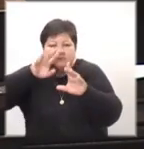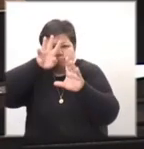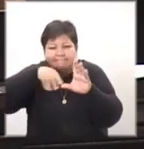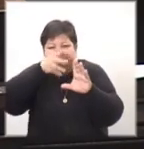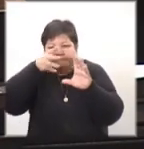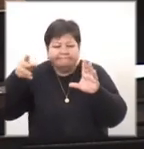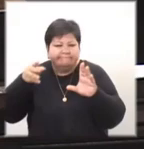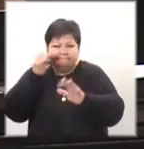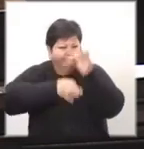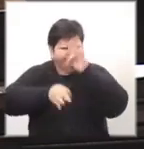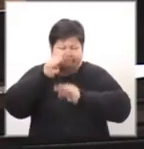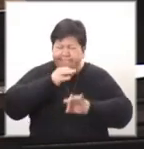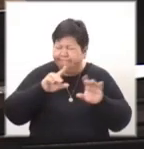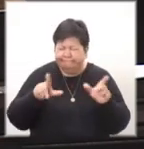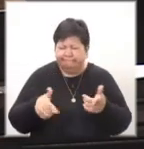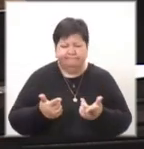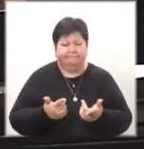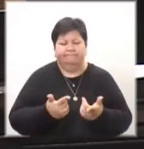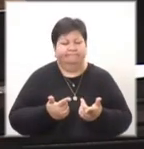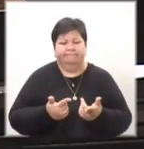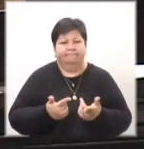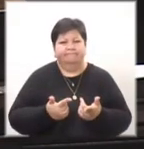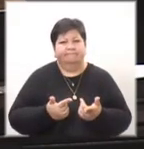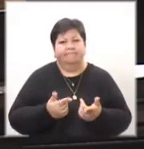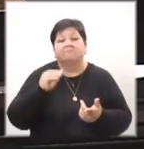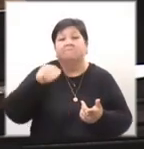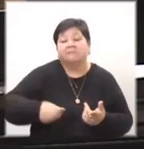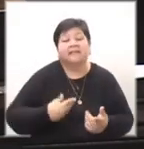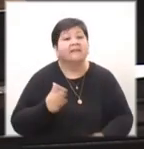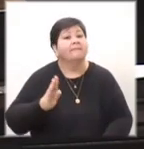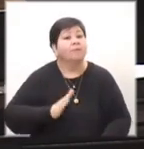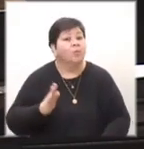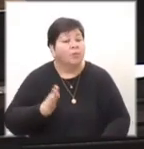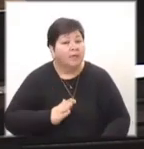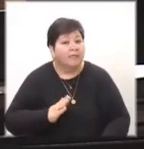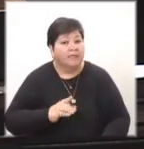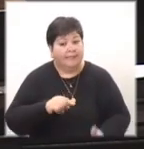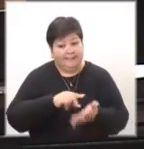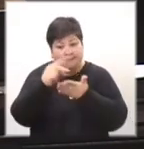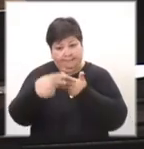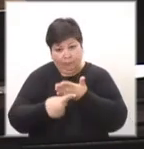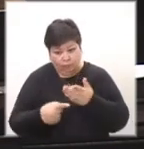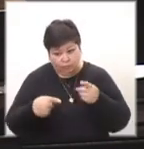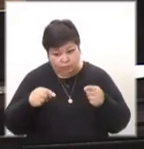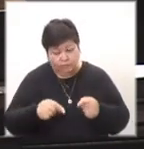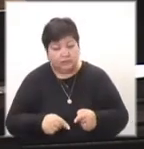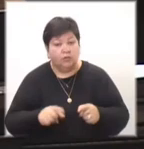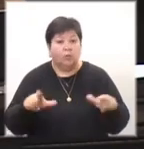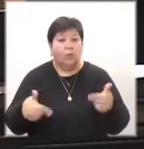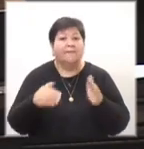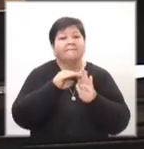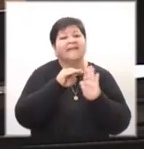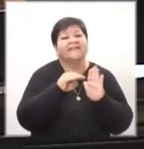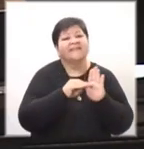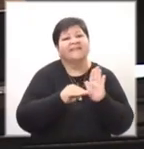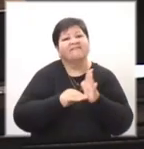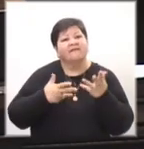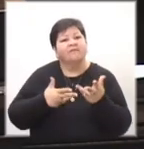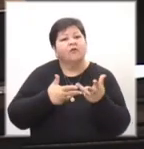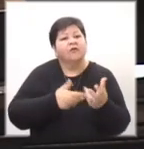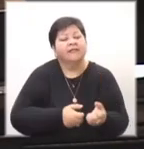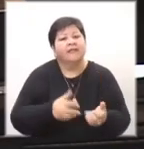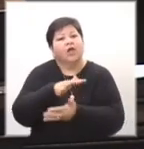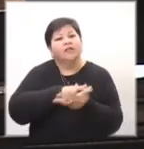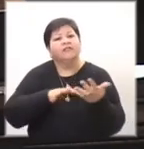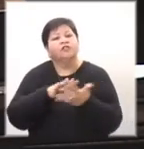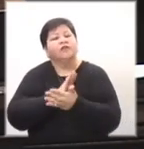tenían explicación. Pierden las mujeres. En este proyecto no hay una sola medida que favorezca las condiciones